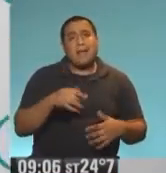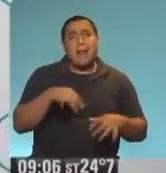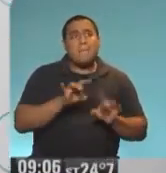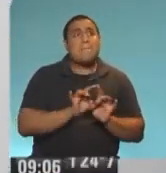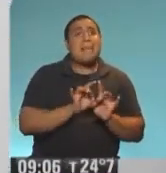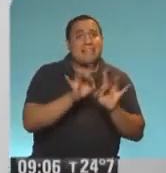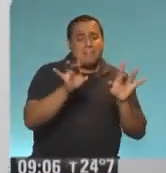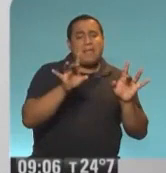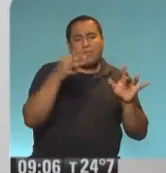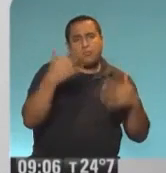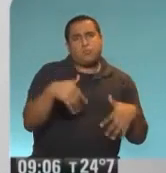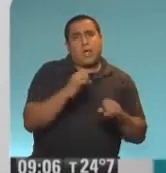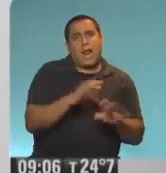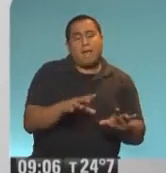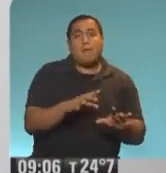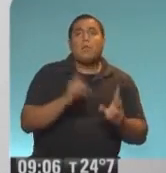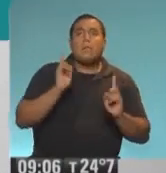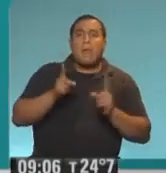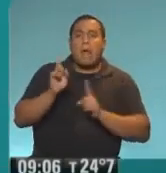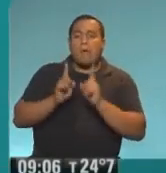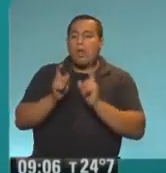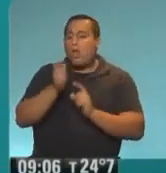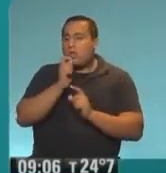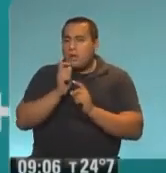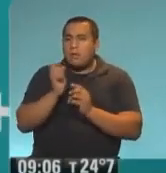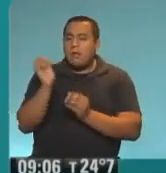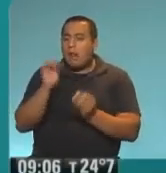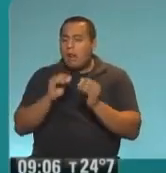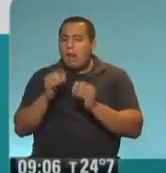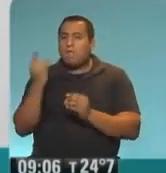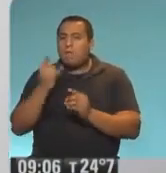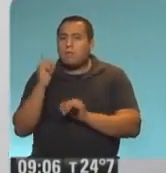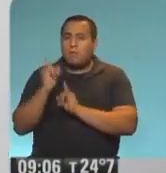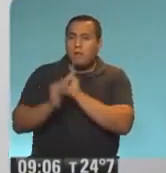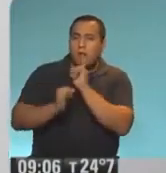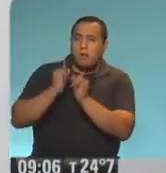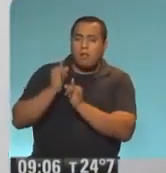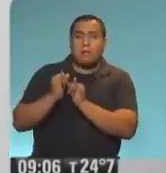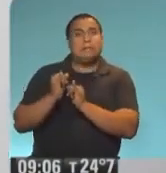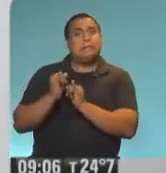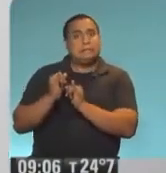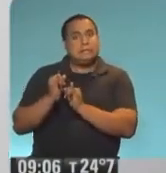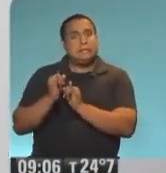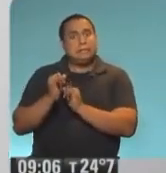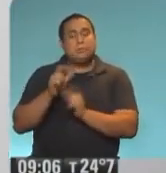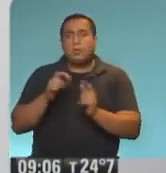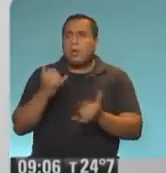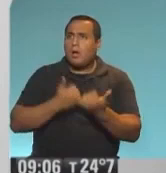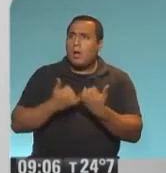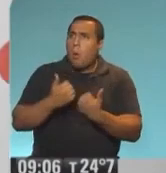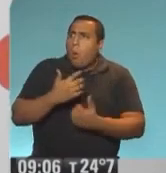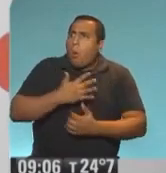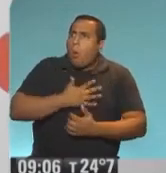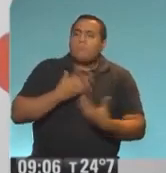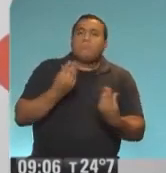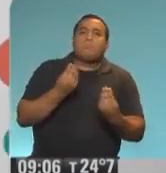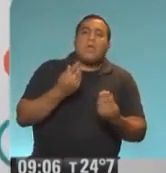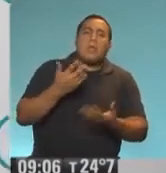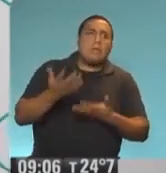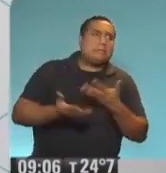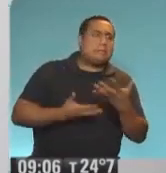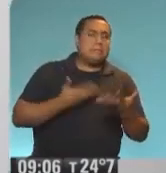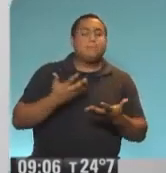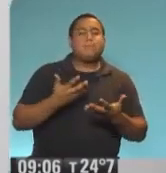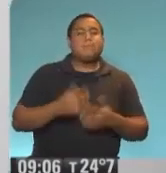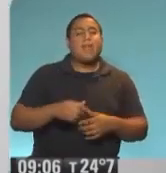pero la infodemia también genera algo muy grave que tiene que ver con el temor de la sociedad, la inseguridad. Fíjese, ministro, que llegó